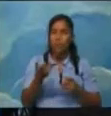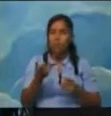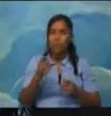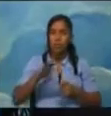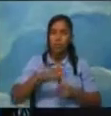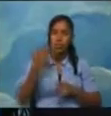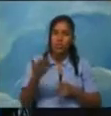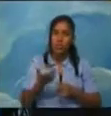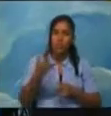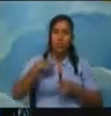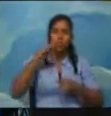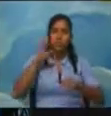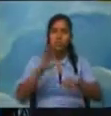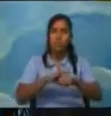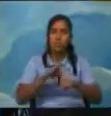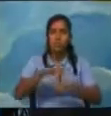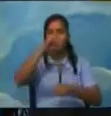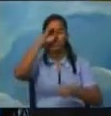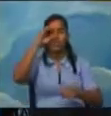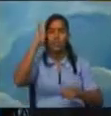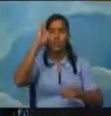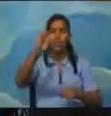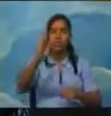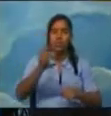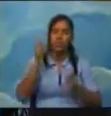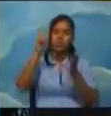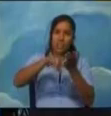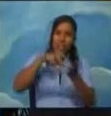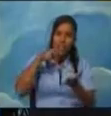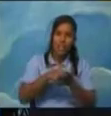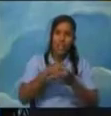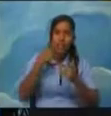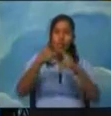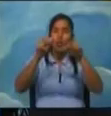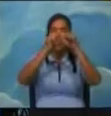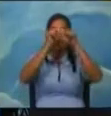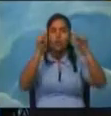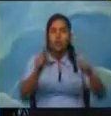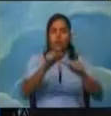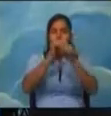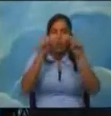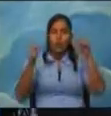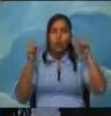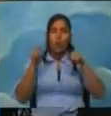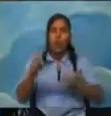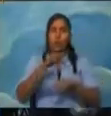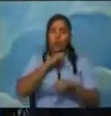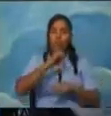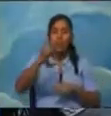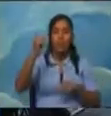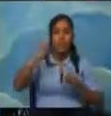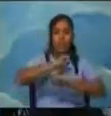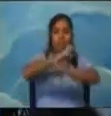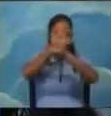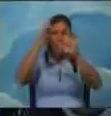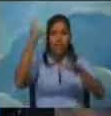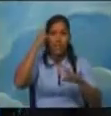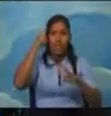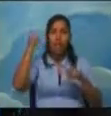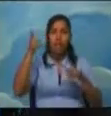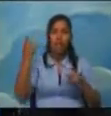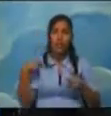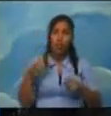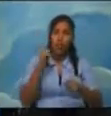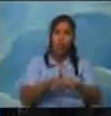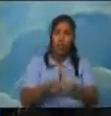contra Dios? ¿Cómo es posible que yo me haya inclinado delante de otro ídolo? Hoy es el día, Señor, tengo